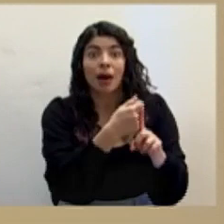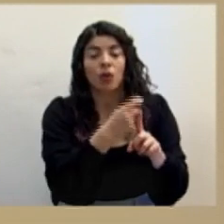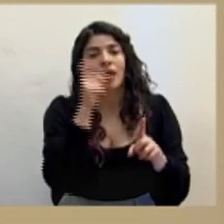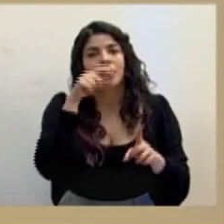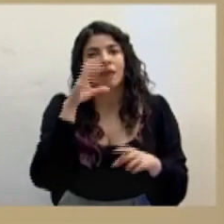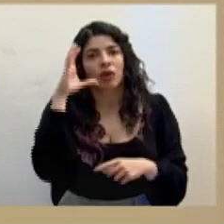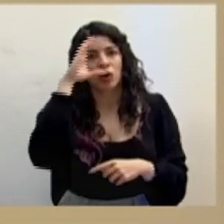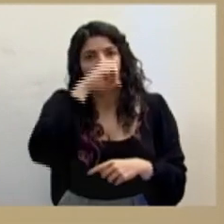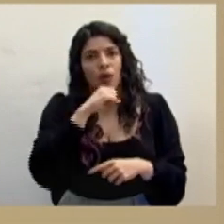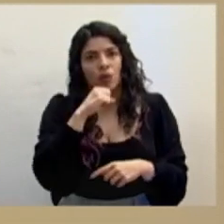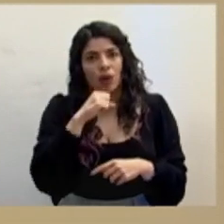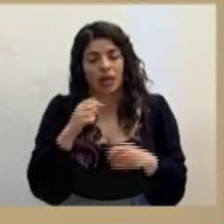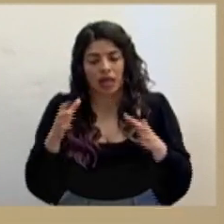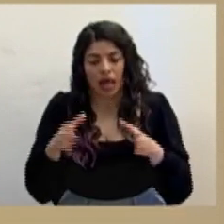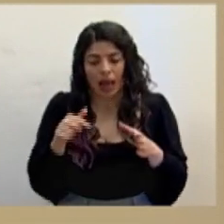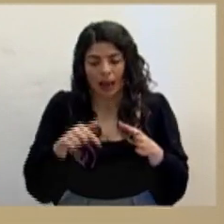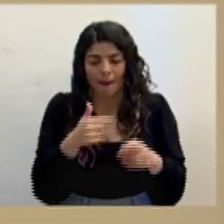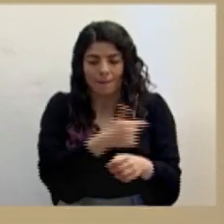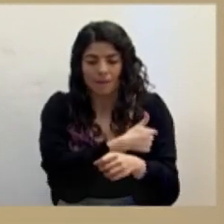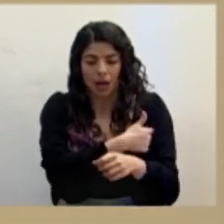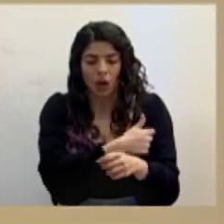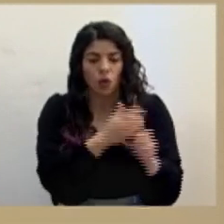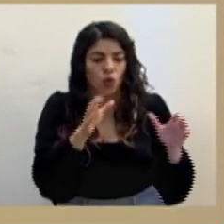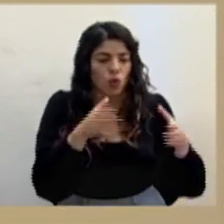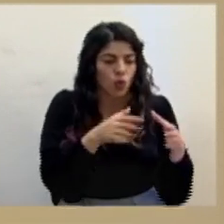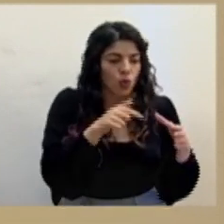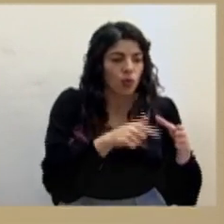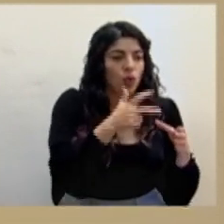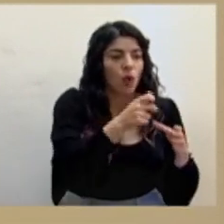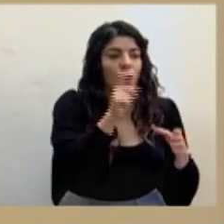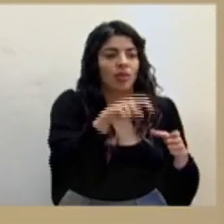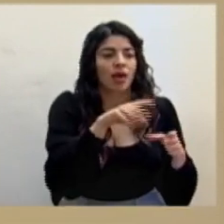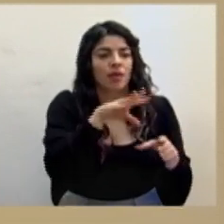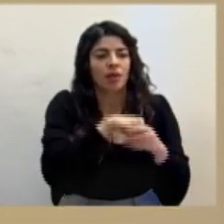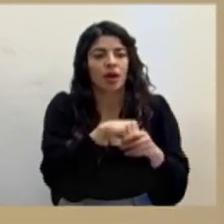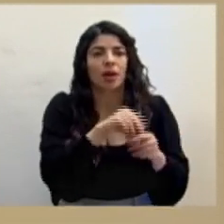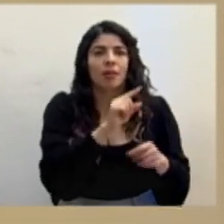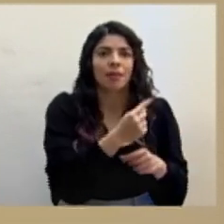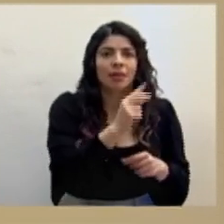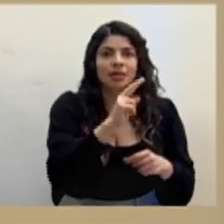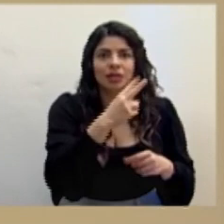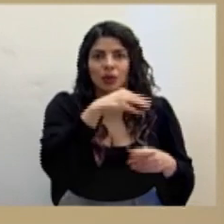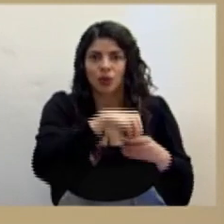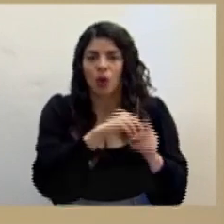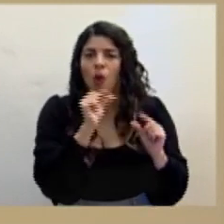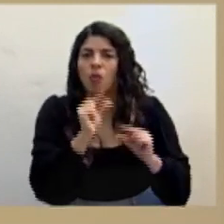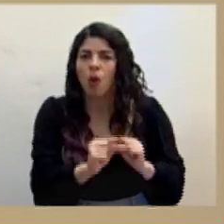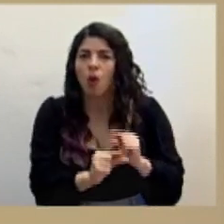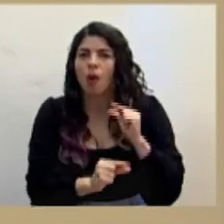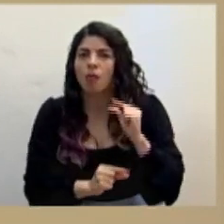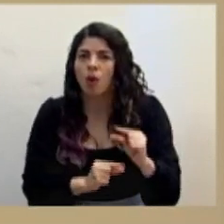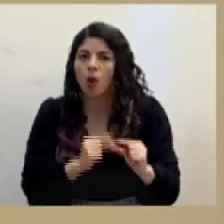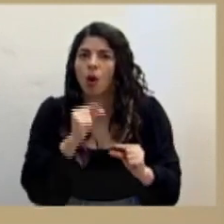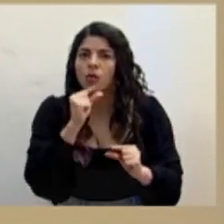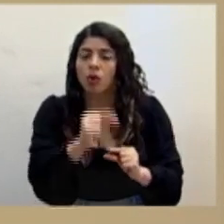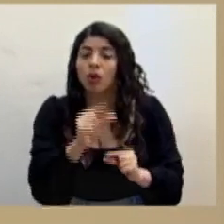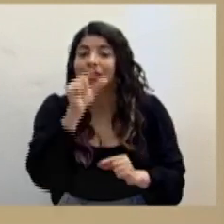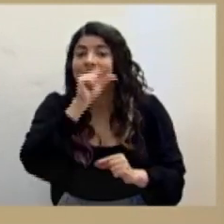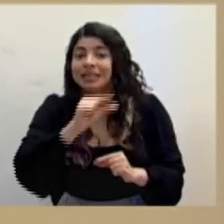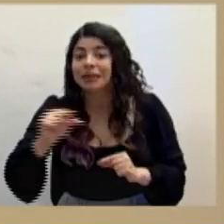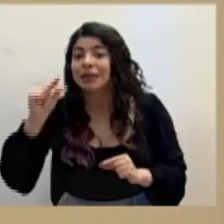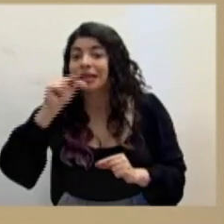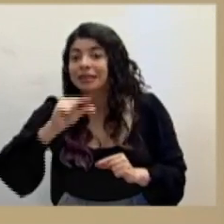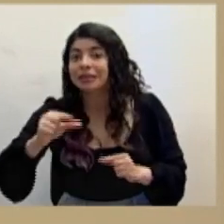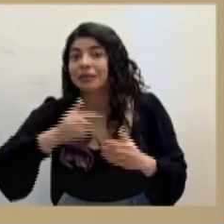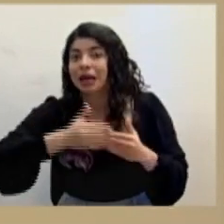elementos a la hora de distribuir a las diferentes unidades. Y es por eso que poco a poco poco, conforme van pasando las semanas,